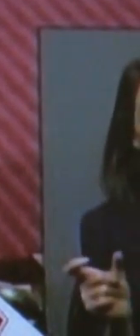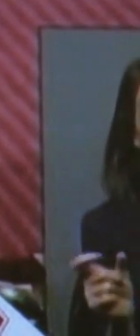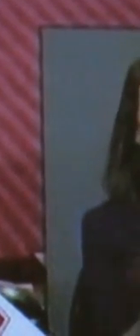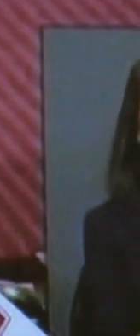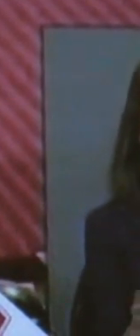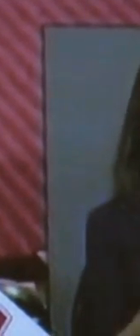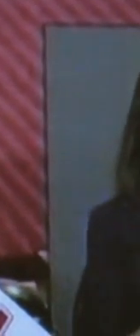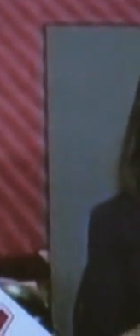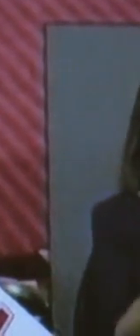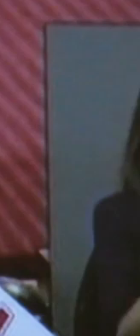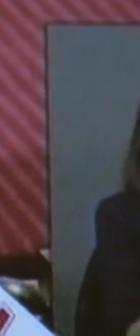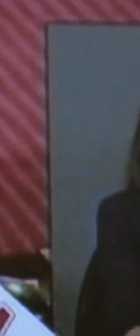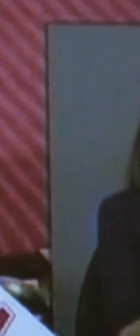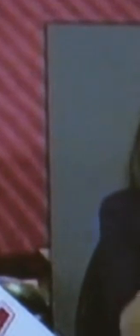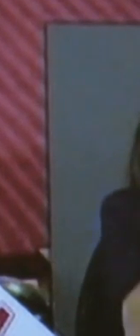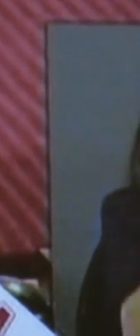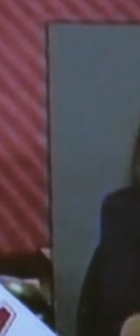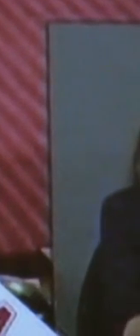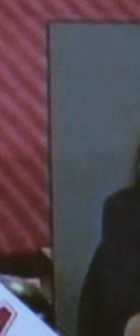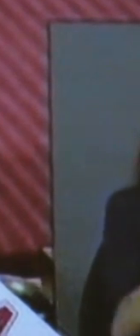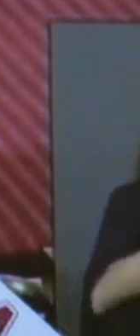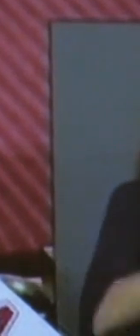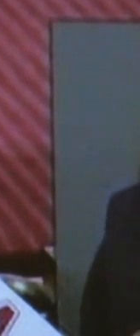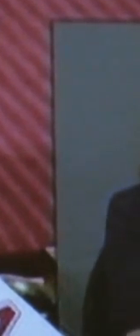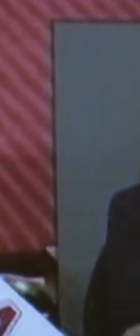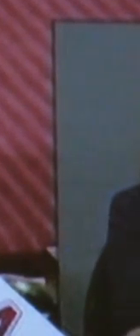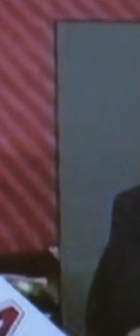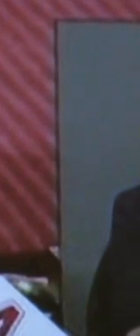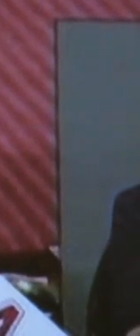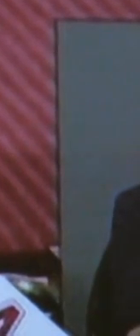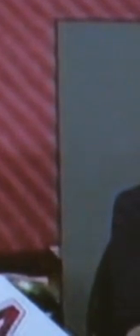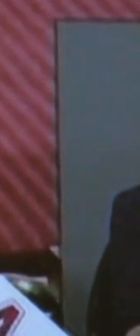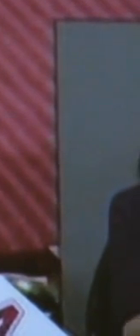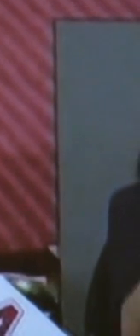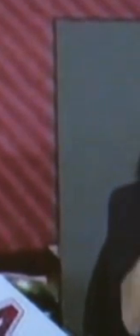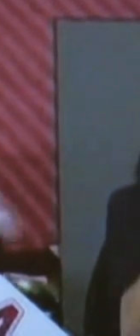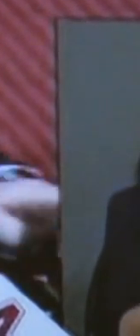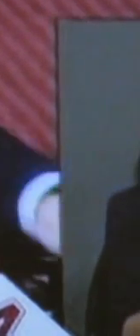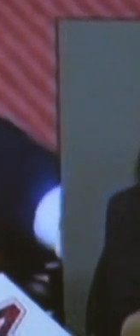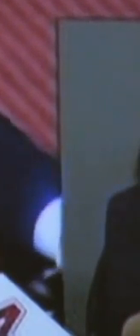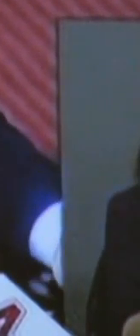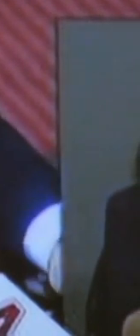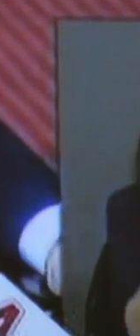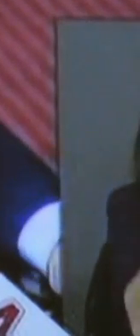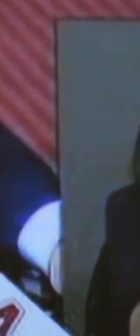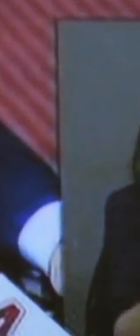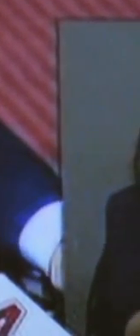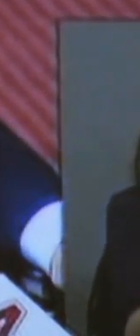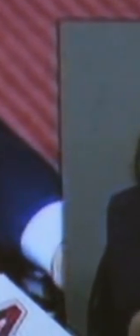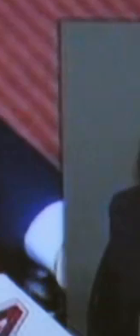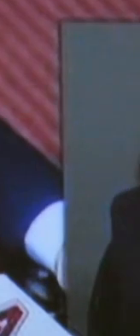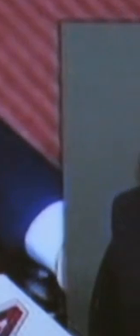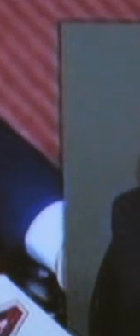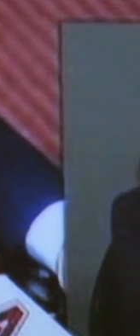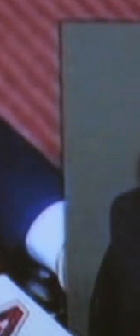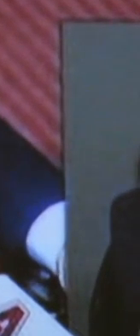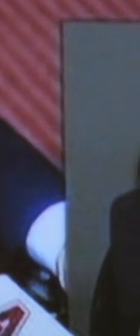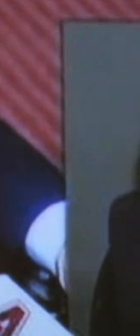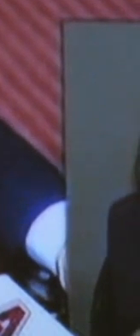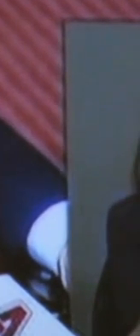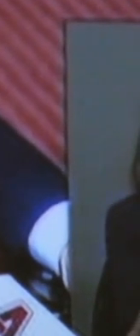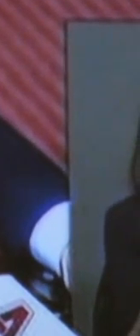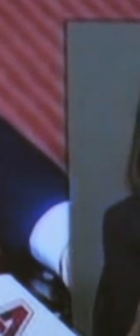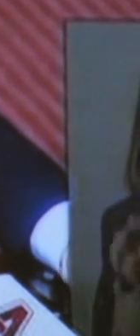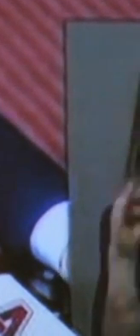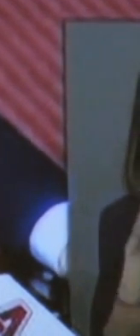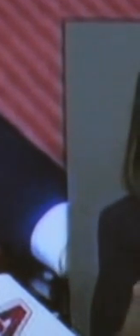solo 65 pertenecen a la planta. En lo particular del programa Alimentación Escolar, solo se relacionan